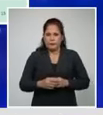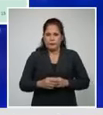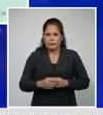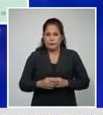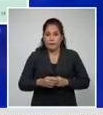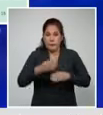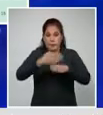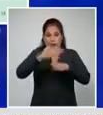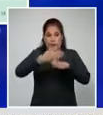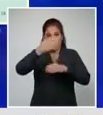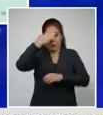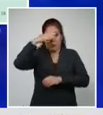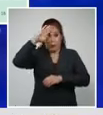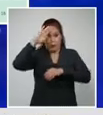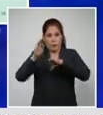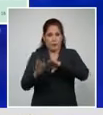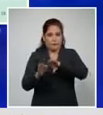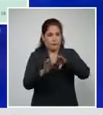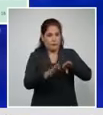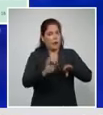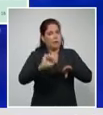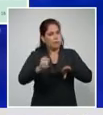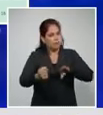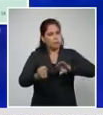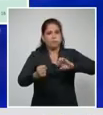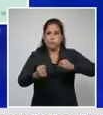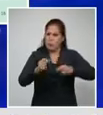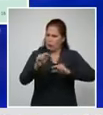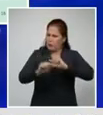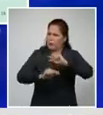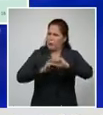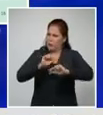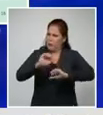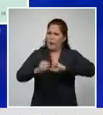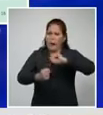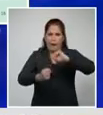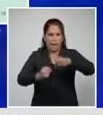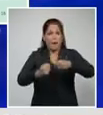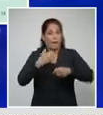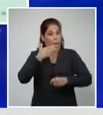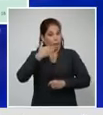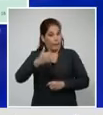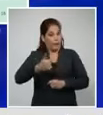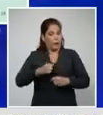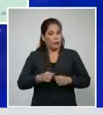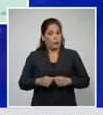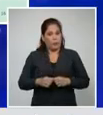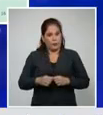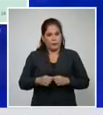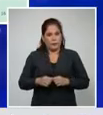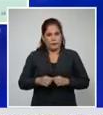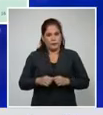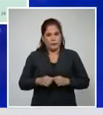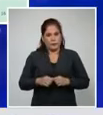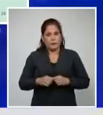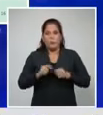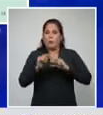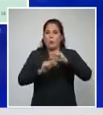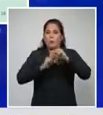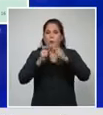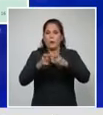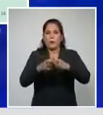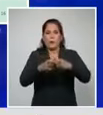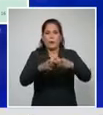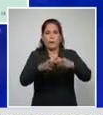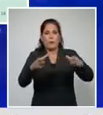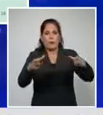Santiago arrecia las medidas para poder controlar la transmisión que se fue incrementando en los